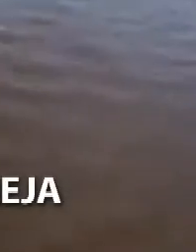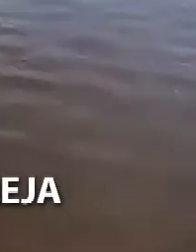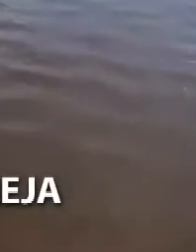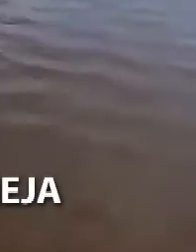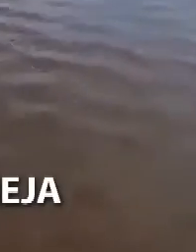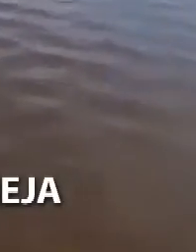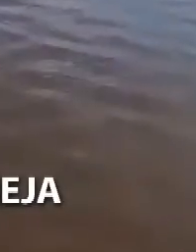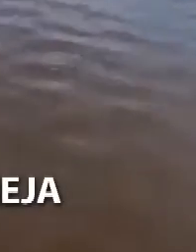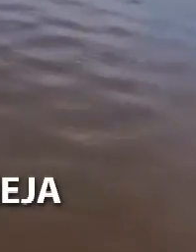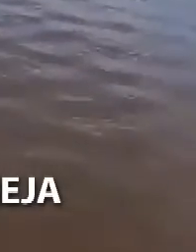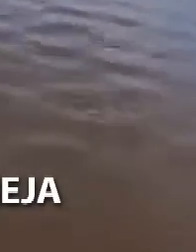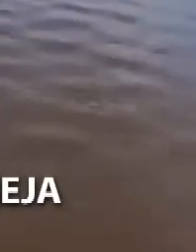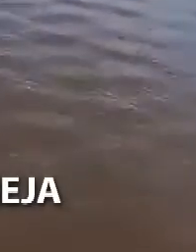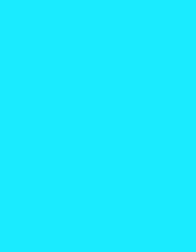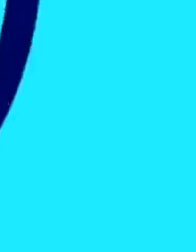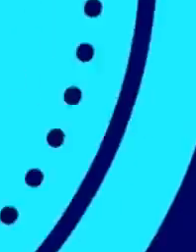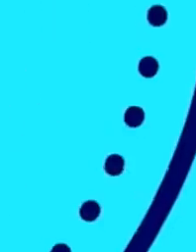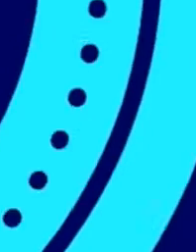Magdalena Medio.